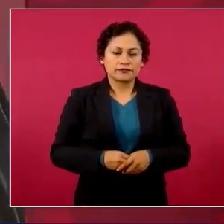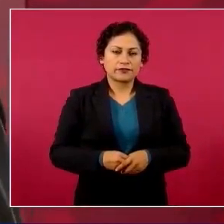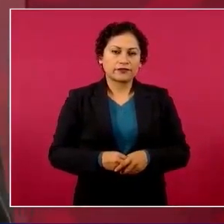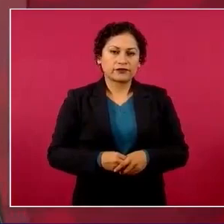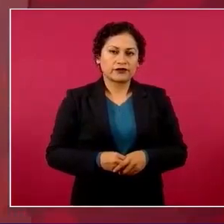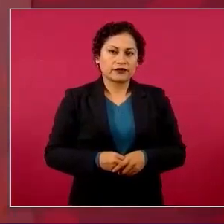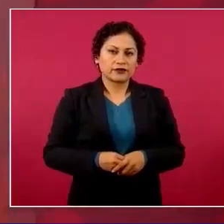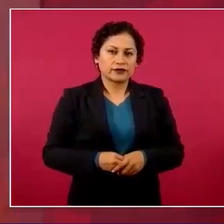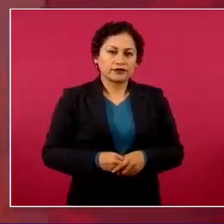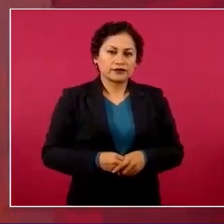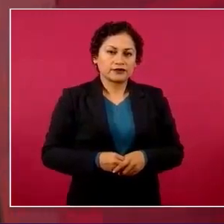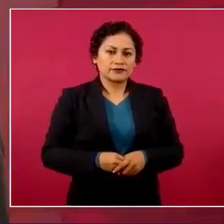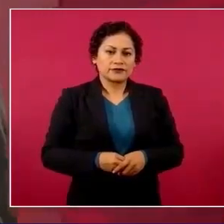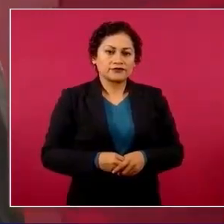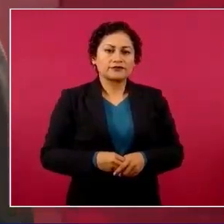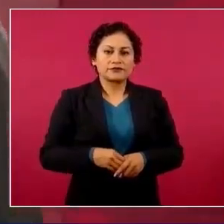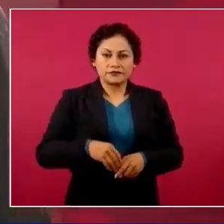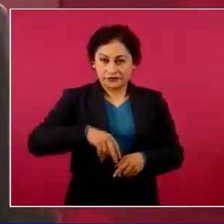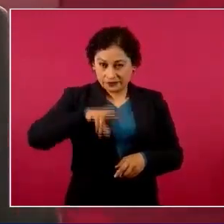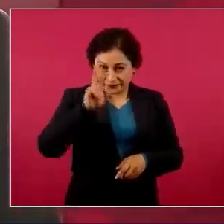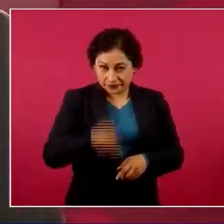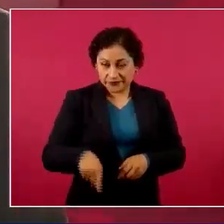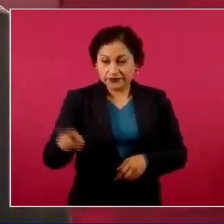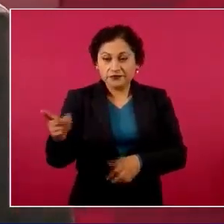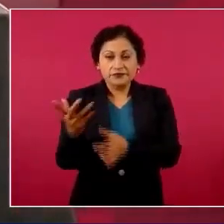Nunca le perdonaron una frase